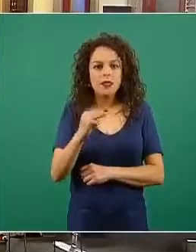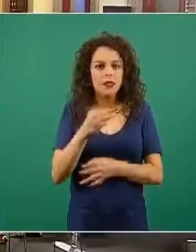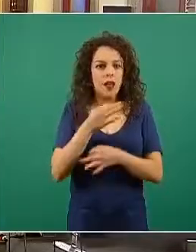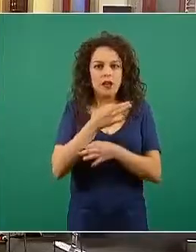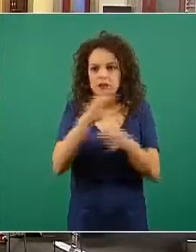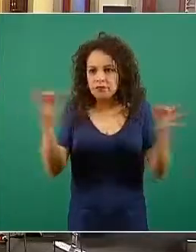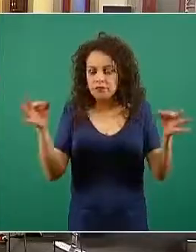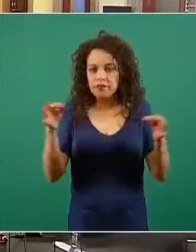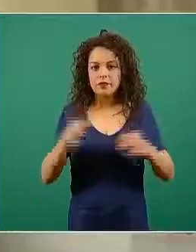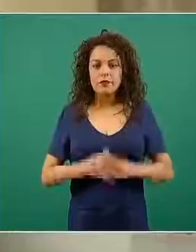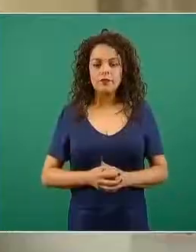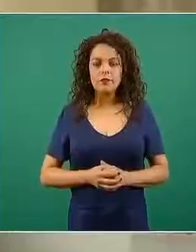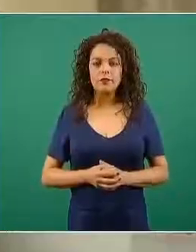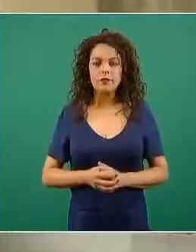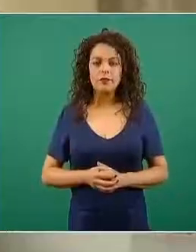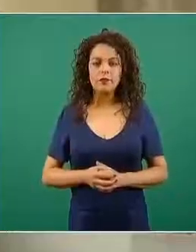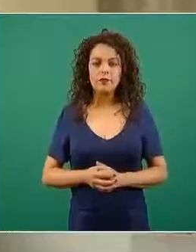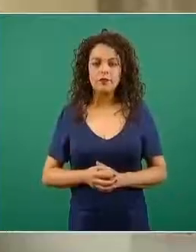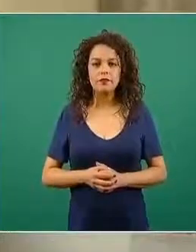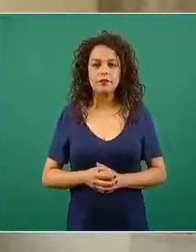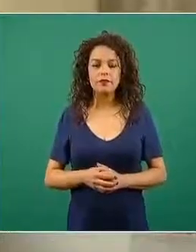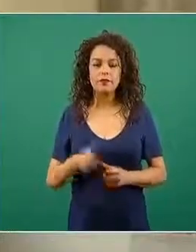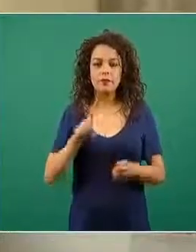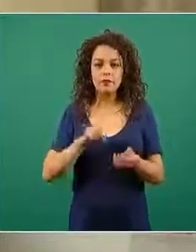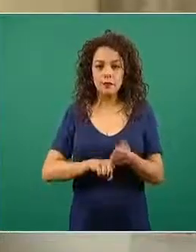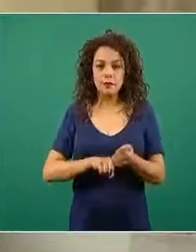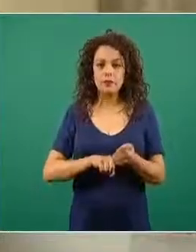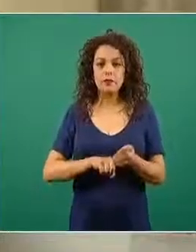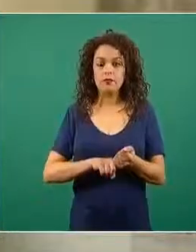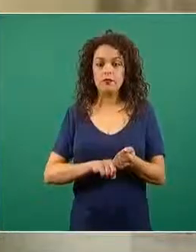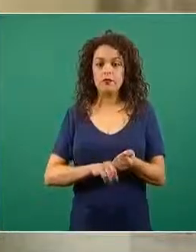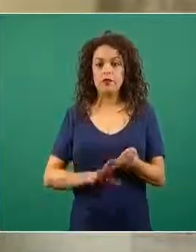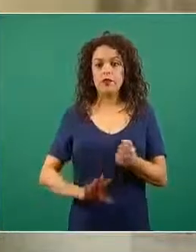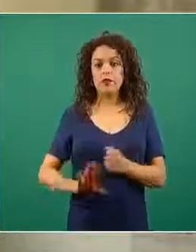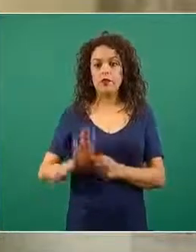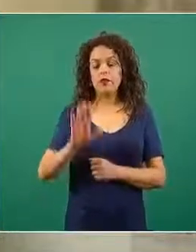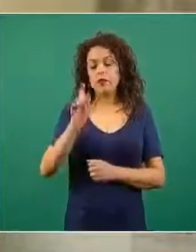también de alguna manera que demeritan su trabajo, en este caso, y